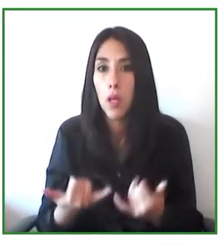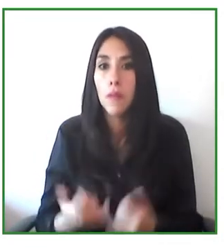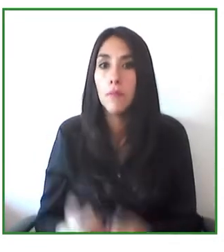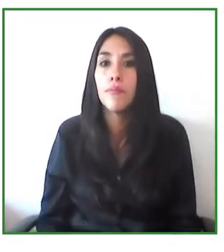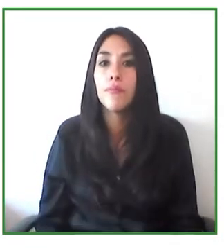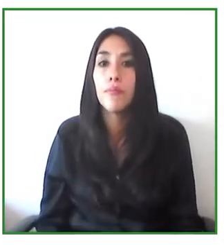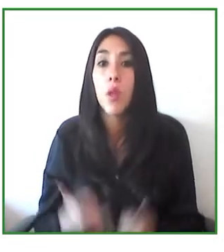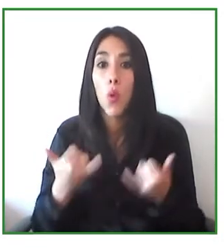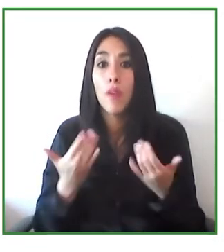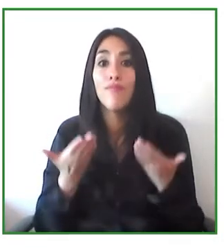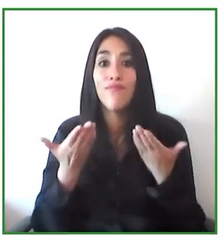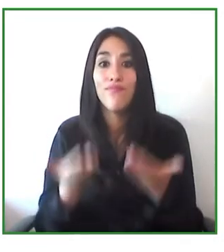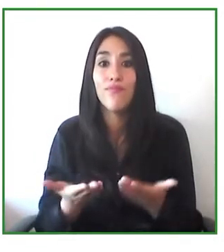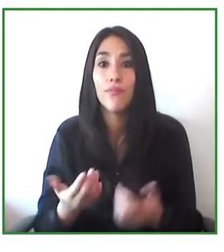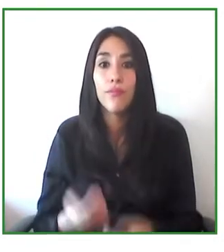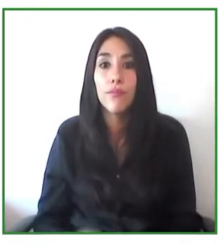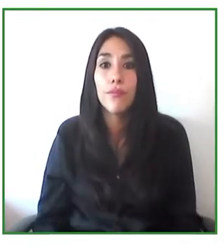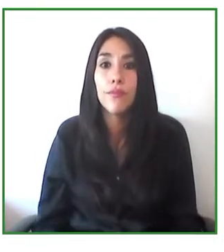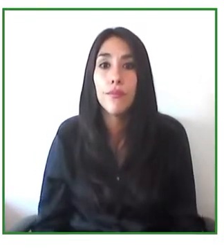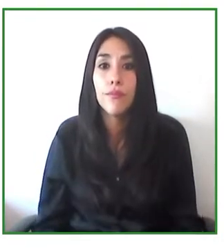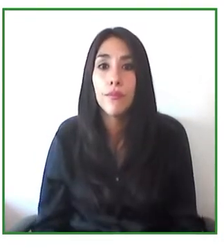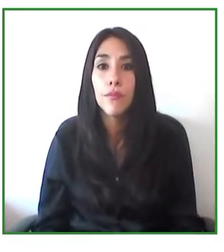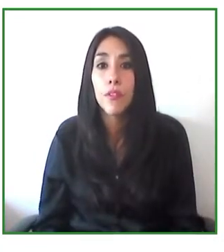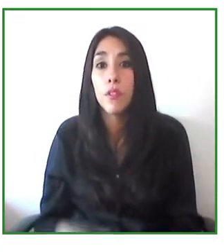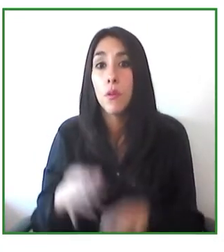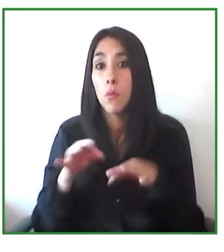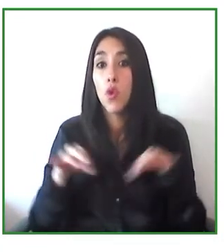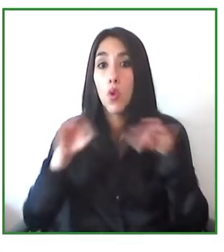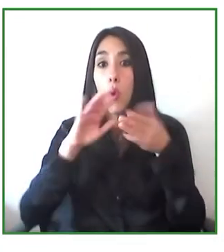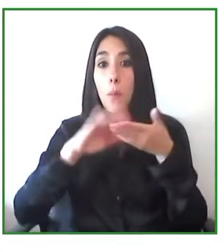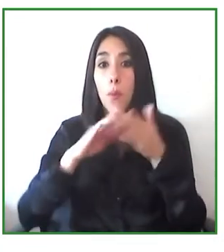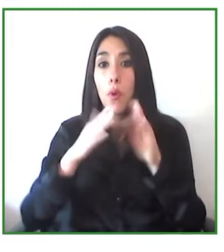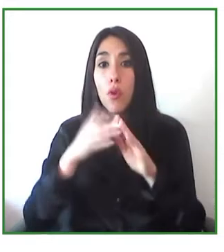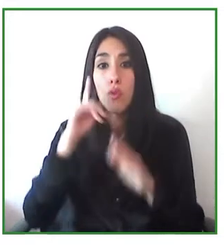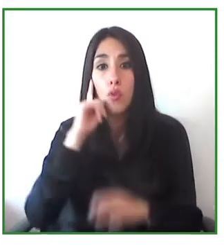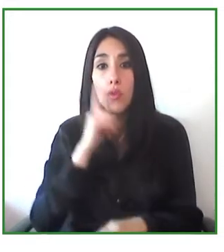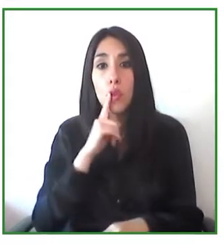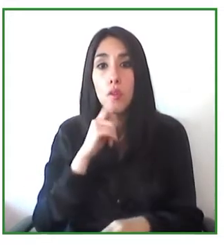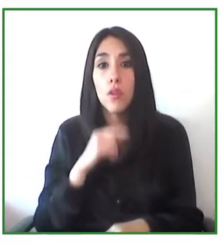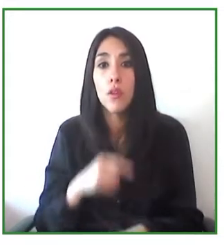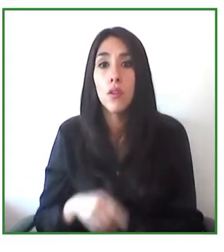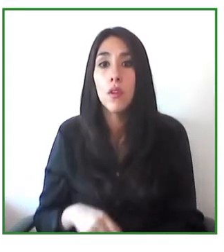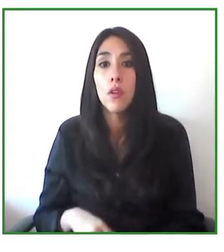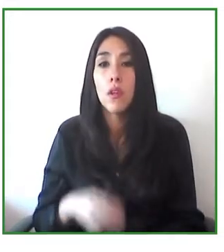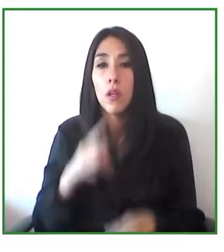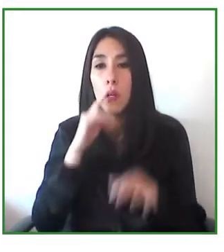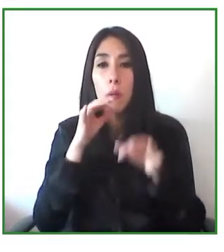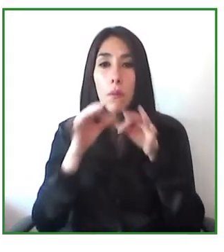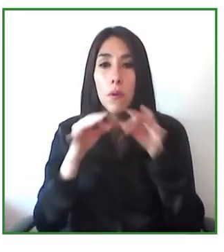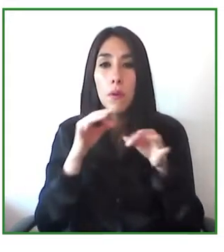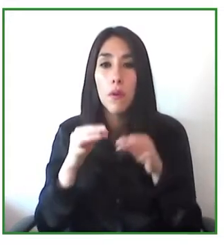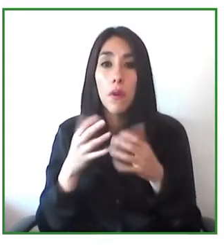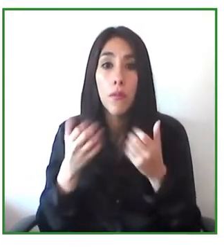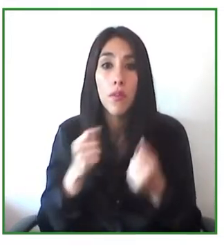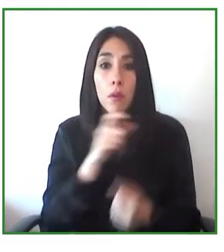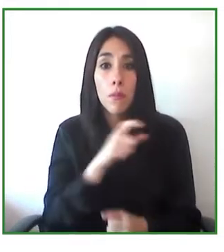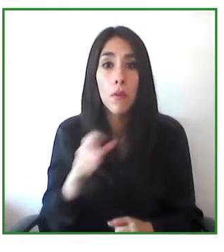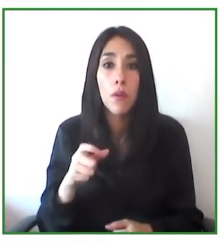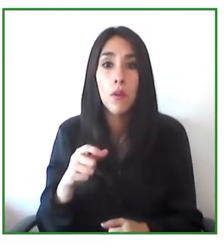sorda. Para mencionar la cifra de cuántos han sido los beneficiados, puedo decir que son